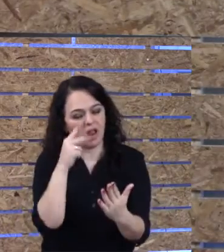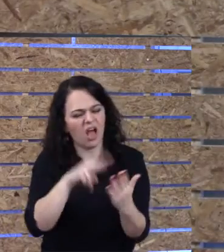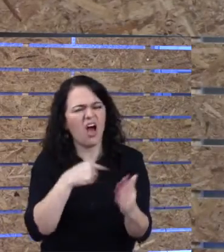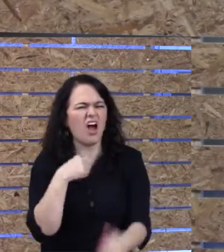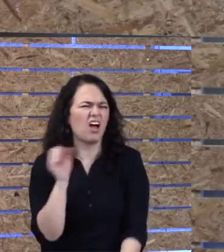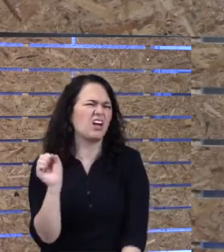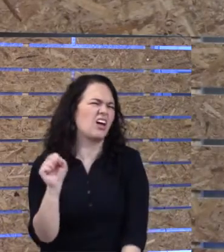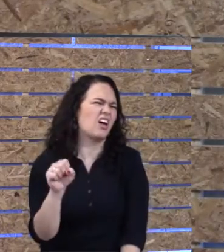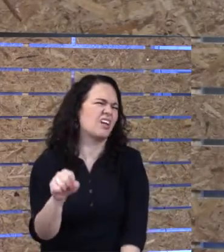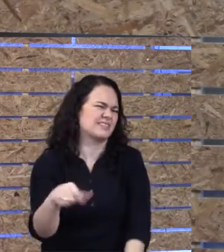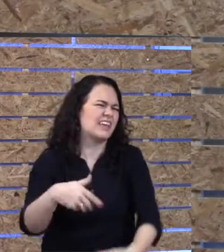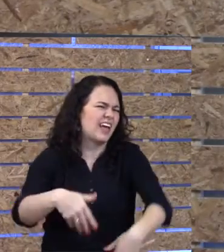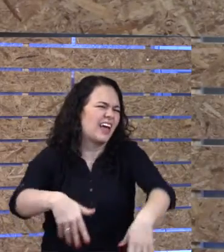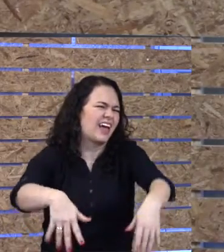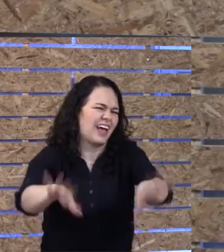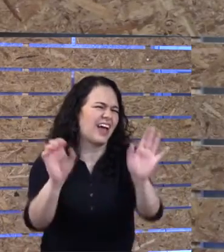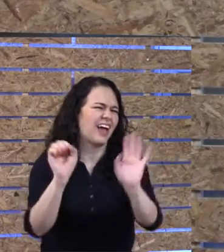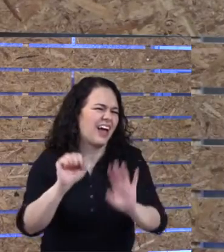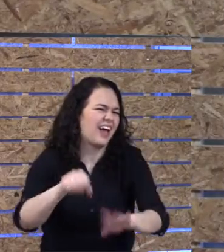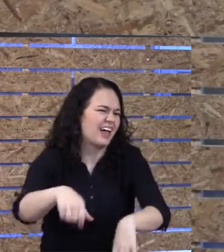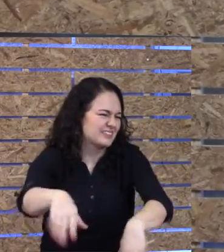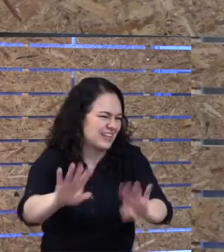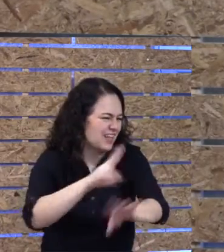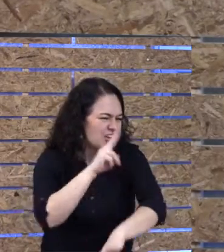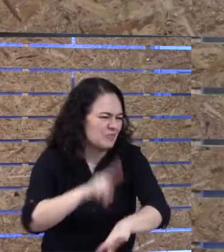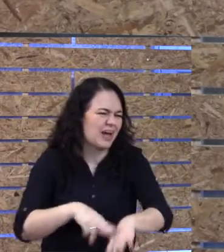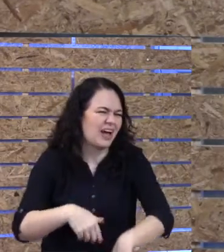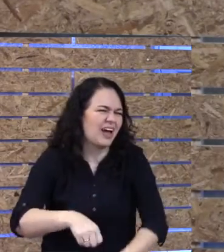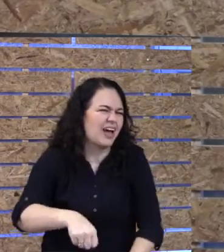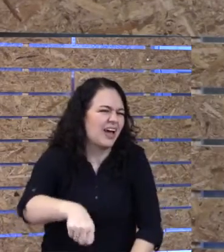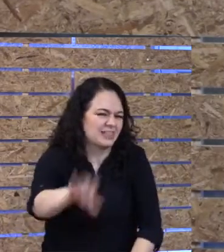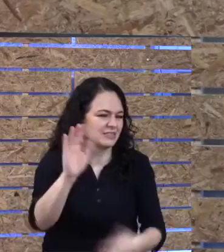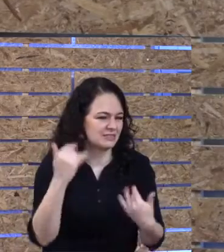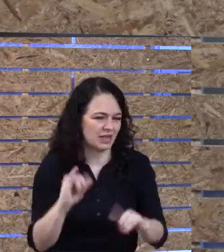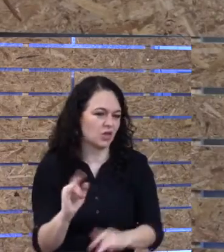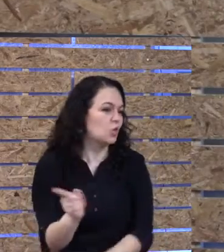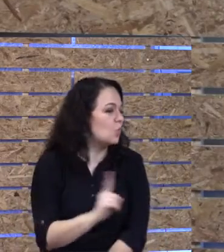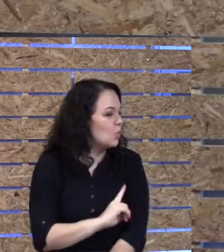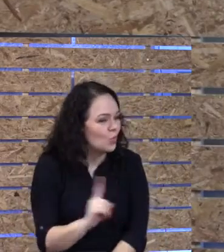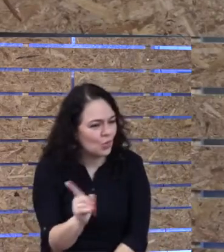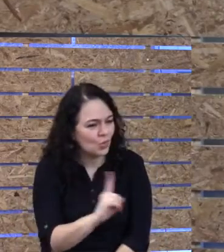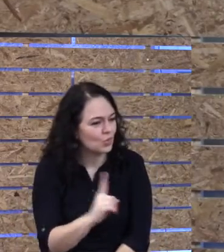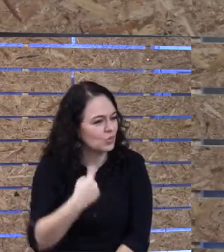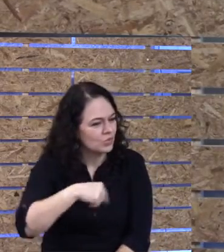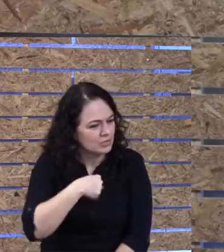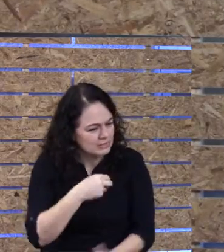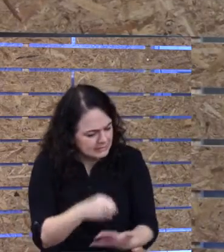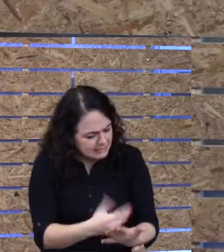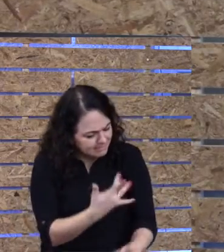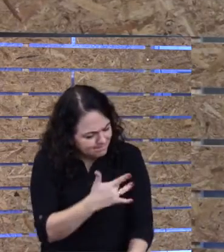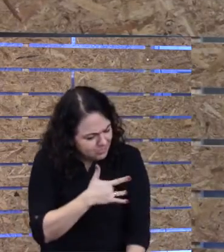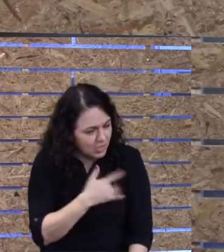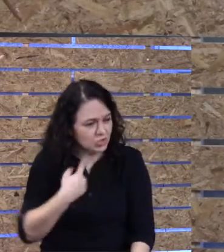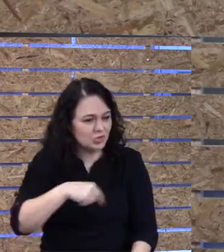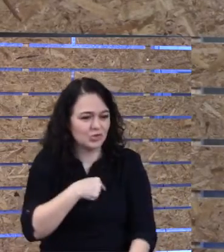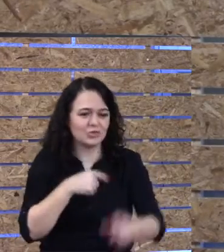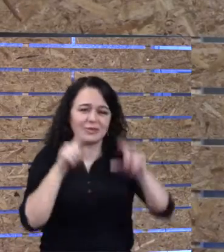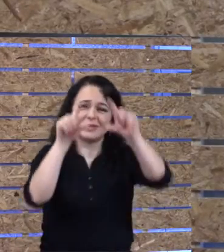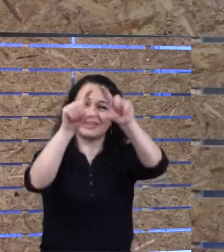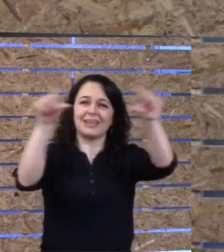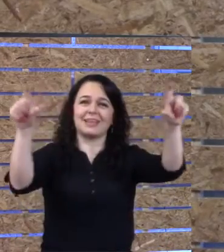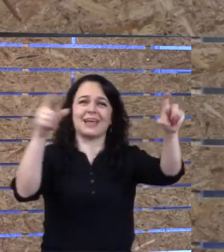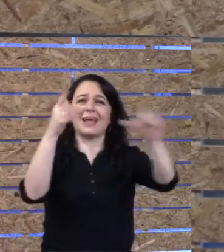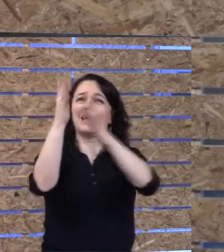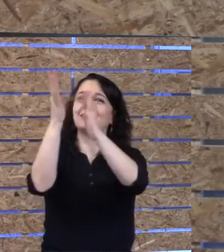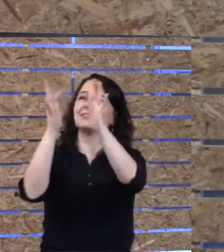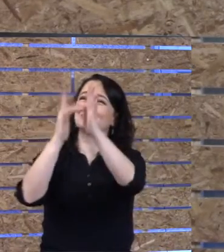de domesticación de la fe, donde ponemos el letrerito de Jesús el buen pastor y nos imaginamos que Él resuelve